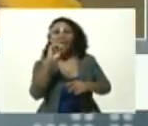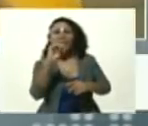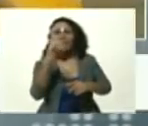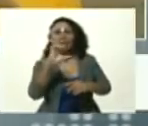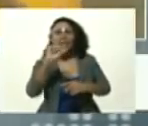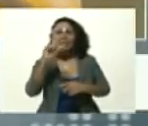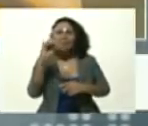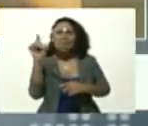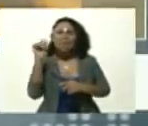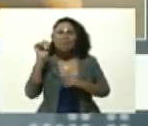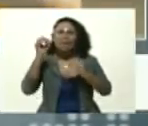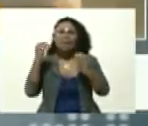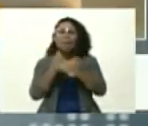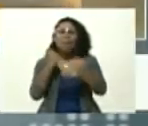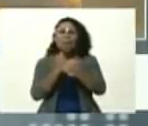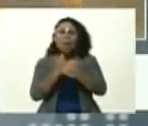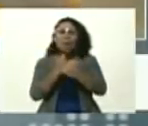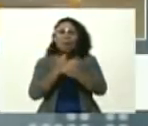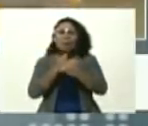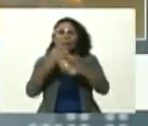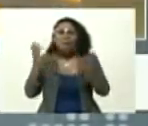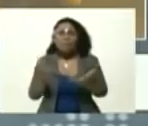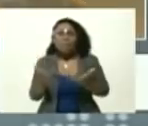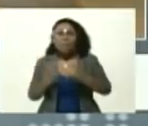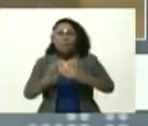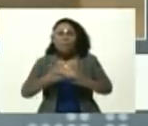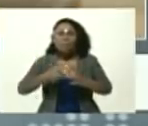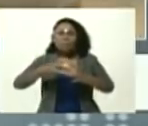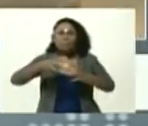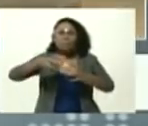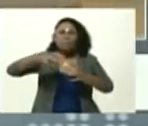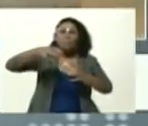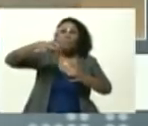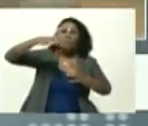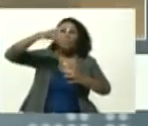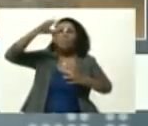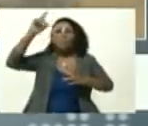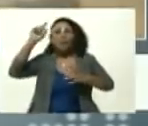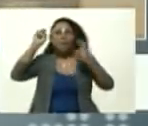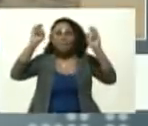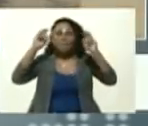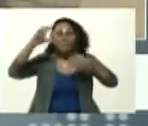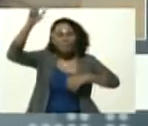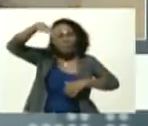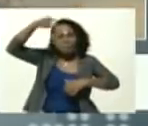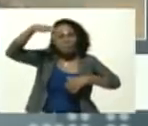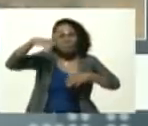evaporación de las aguas. En este caso, el proceso de condensación de la lluvia